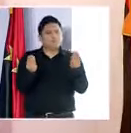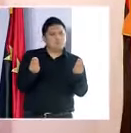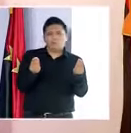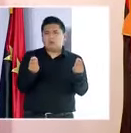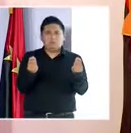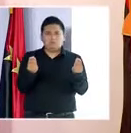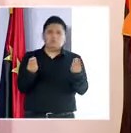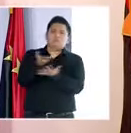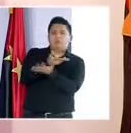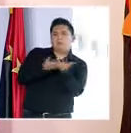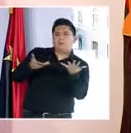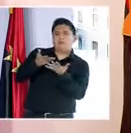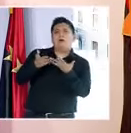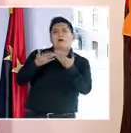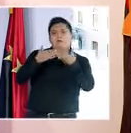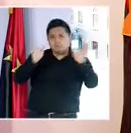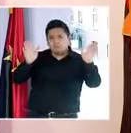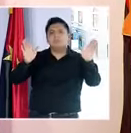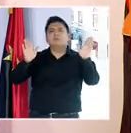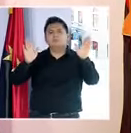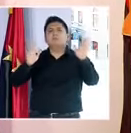para lograr su reapertura.